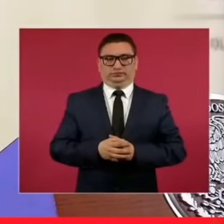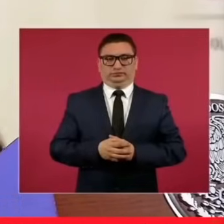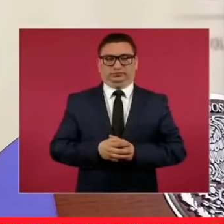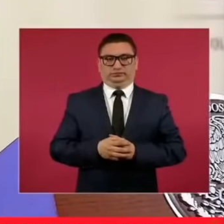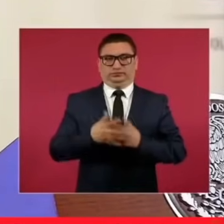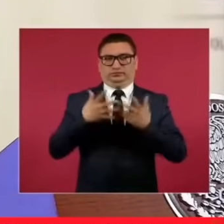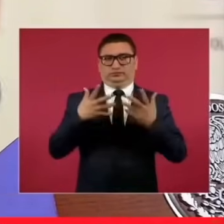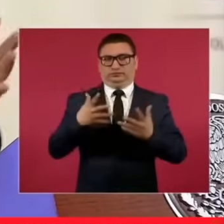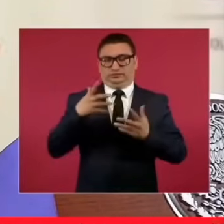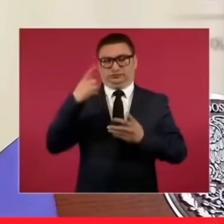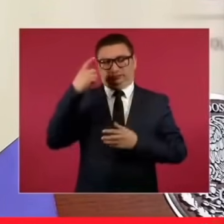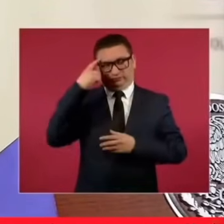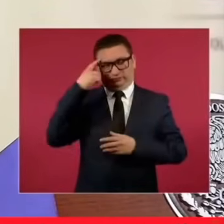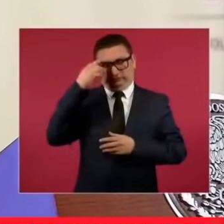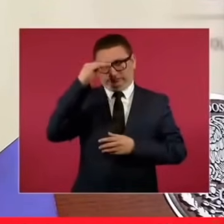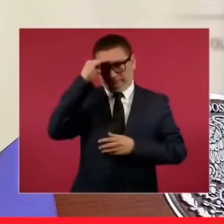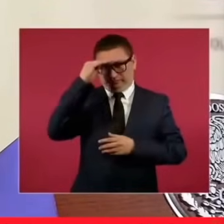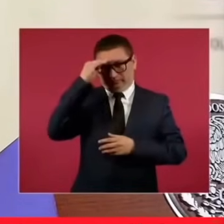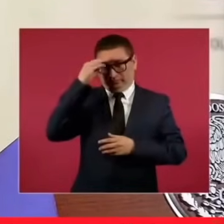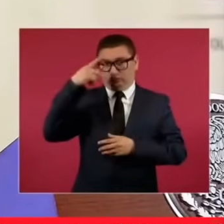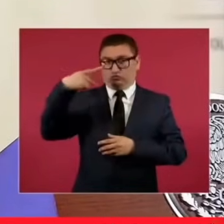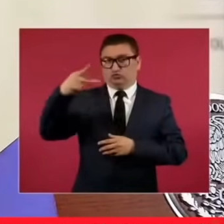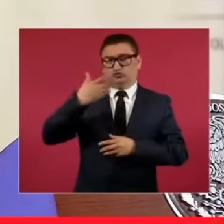Pero ese es el pensamiento neoliberal